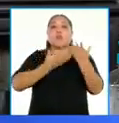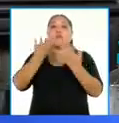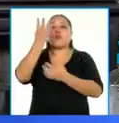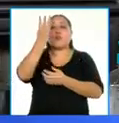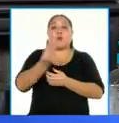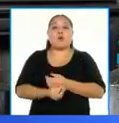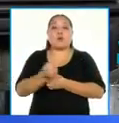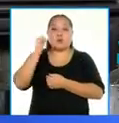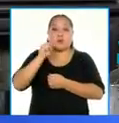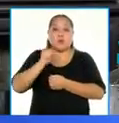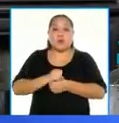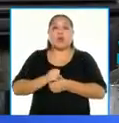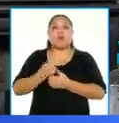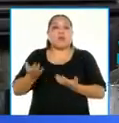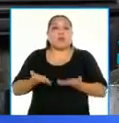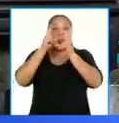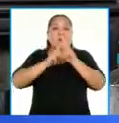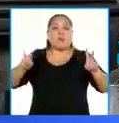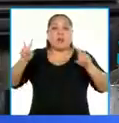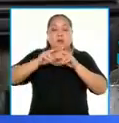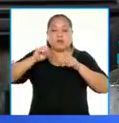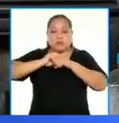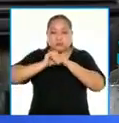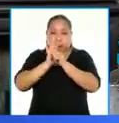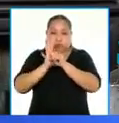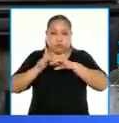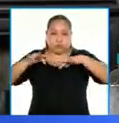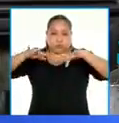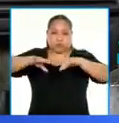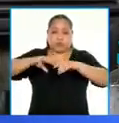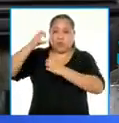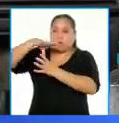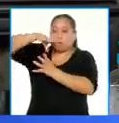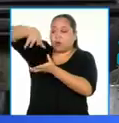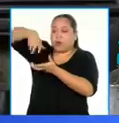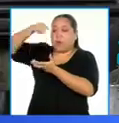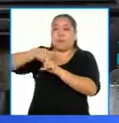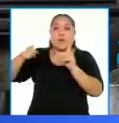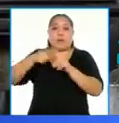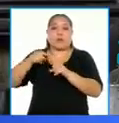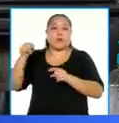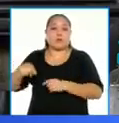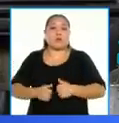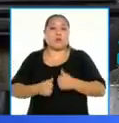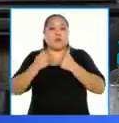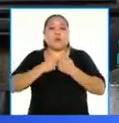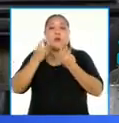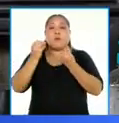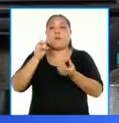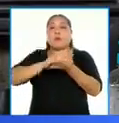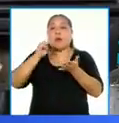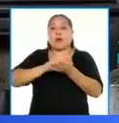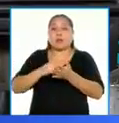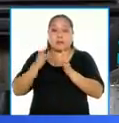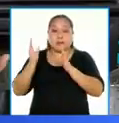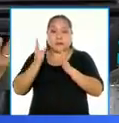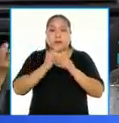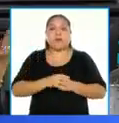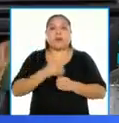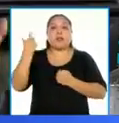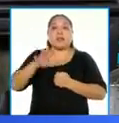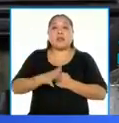muy valorado por la situación de pandemia mundial. Pero cuando esto se equilibre y haya una mayor producción, probablemente las